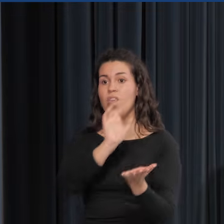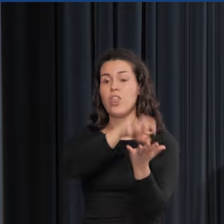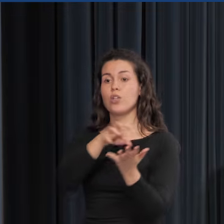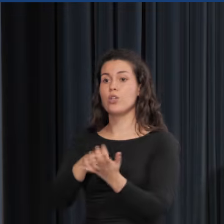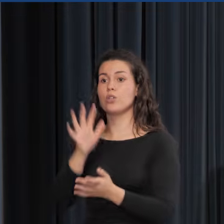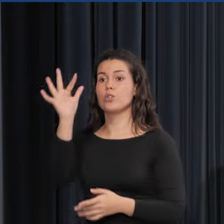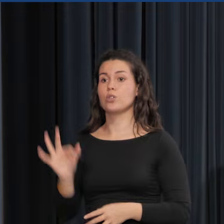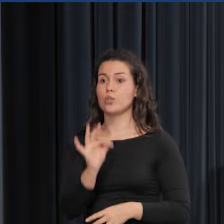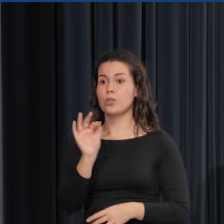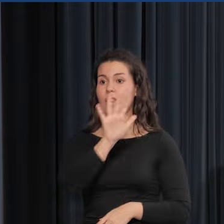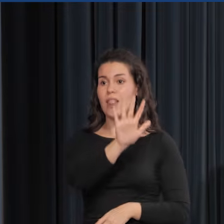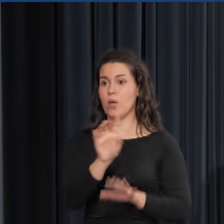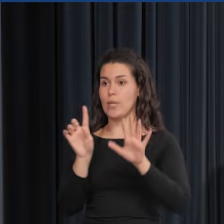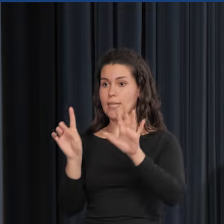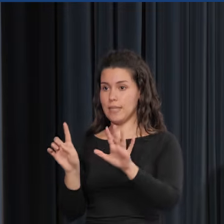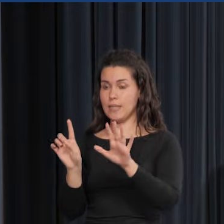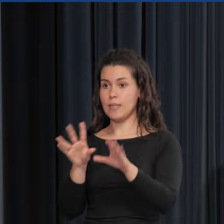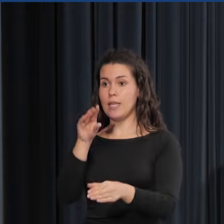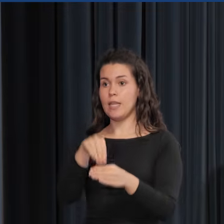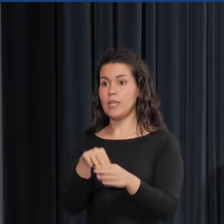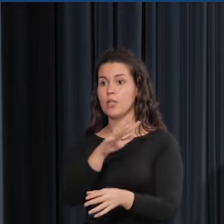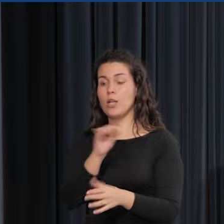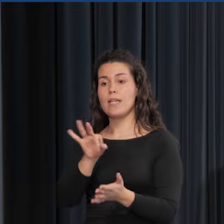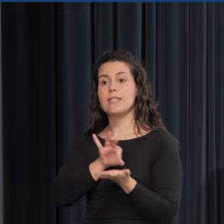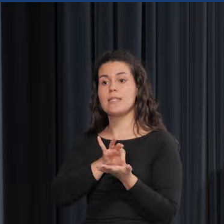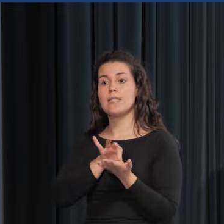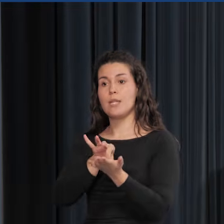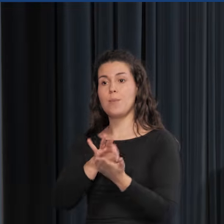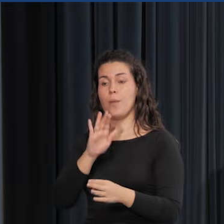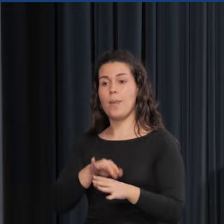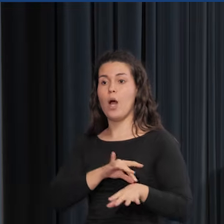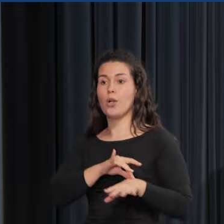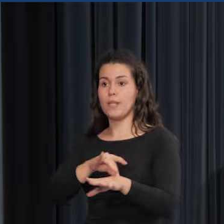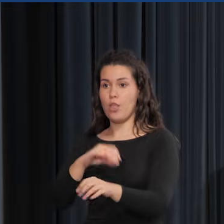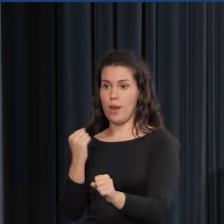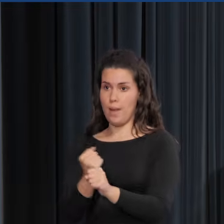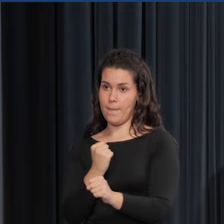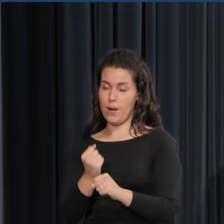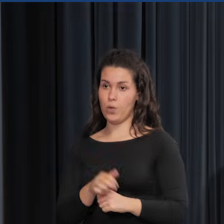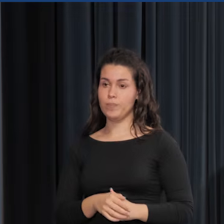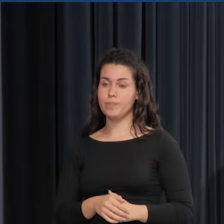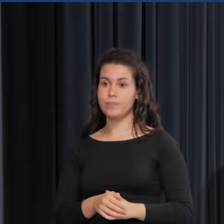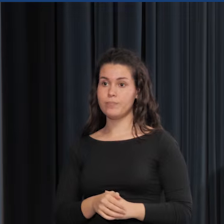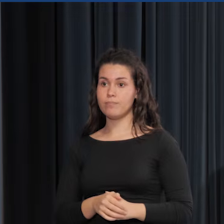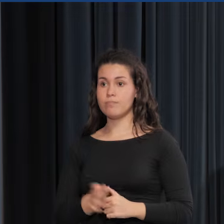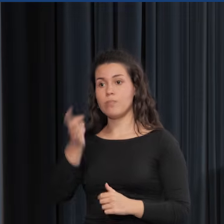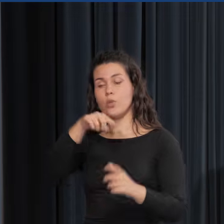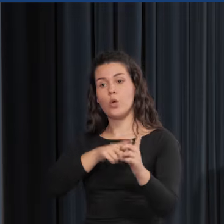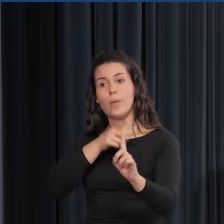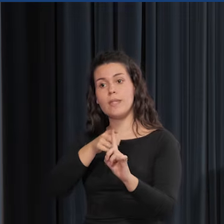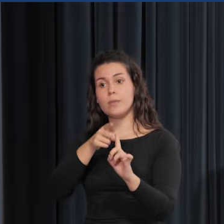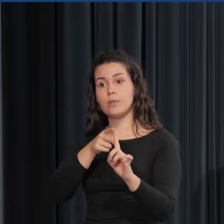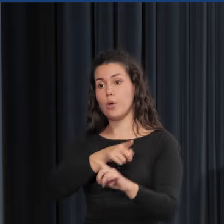centros y en prácticamente todos los centros dispone de servicios de orientación para el empleo. Entonces buscamos ayudar a